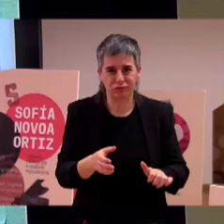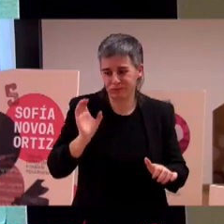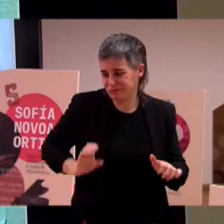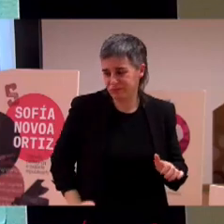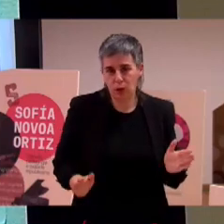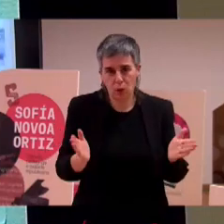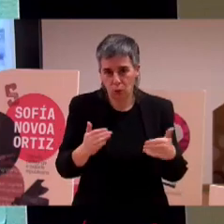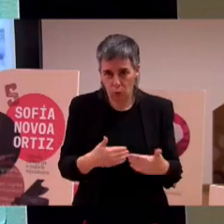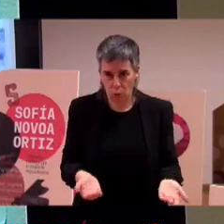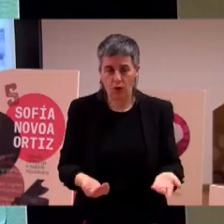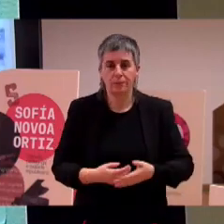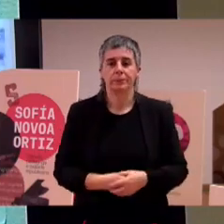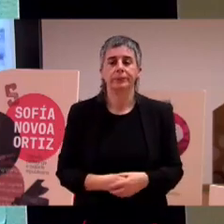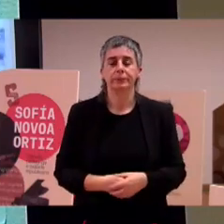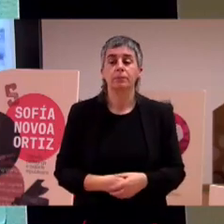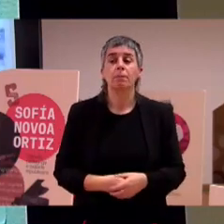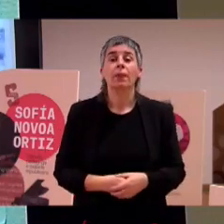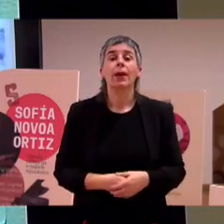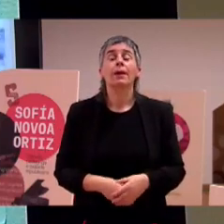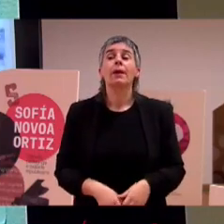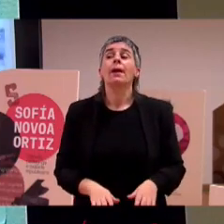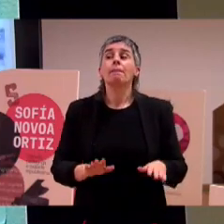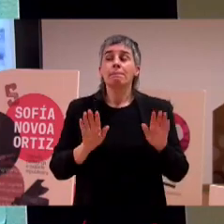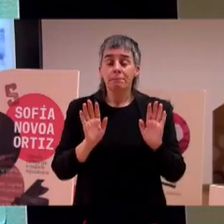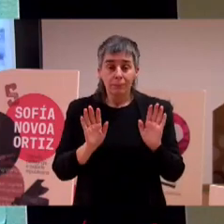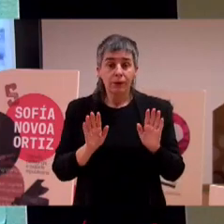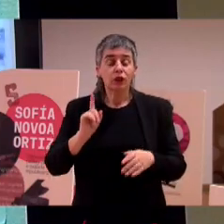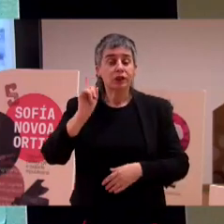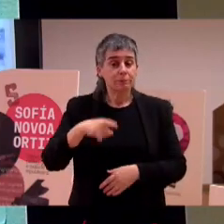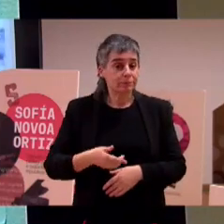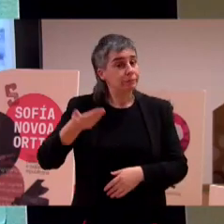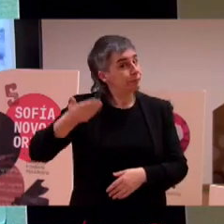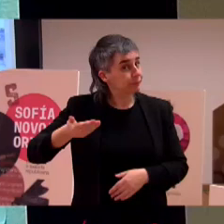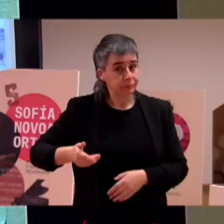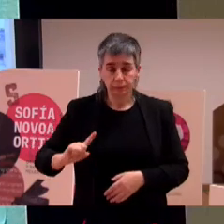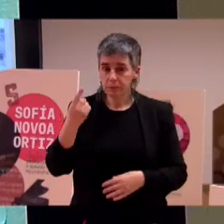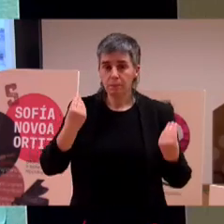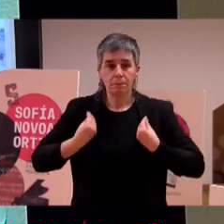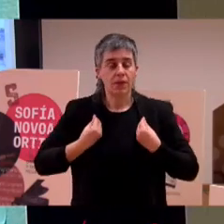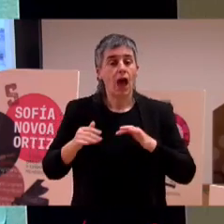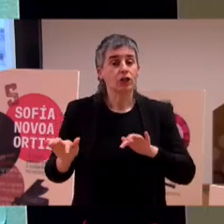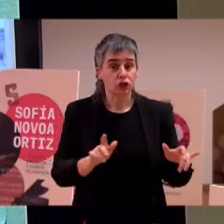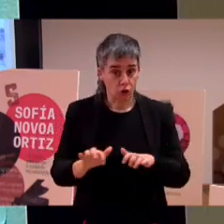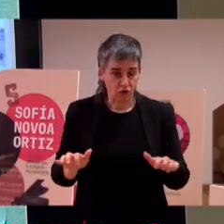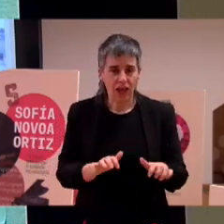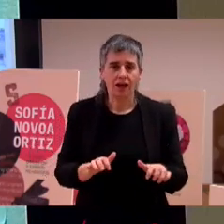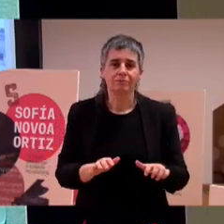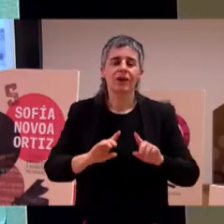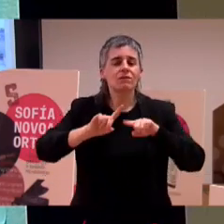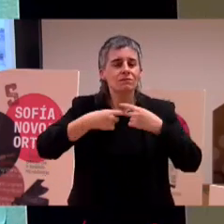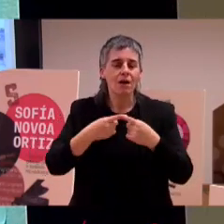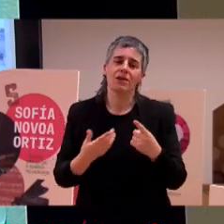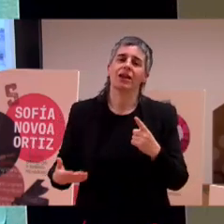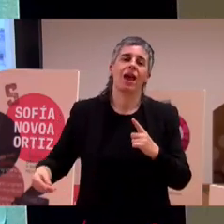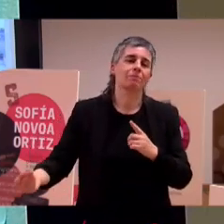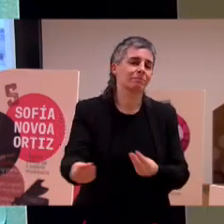Pero entre estes factores, o que resulta determinante na trayectoria de Sofía é a súa contorna familiar,